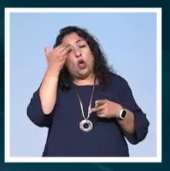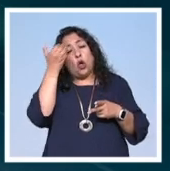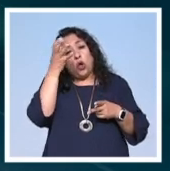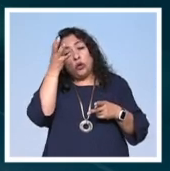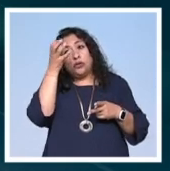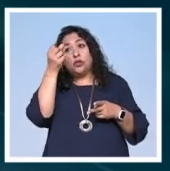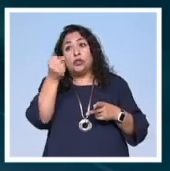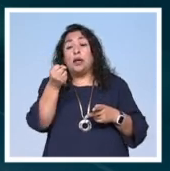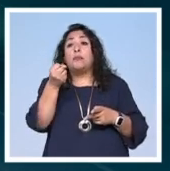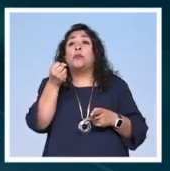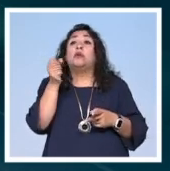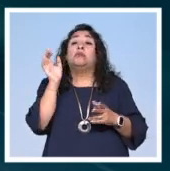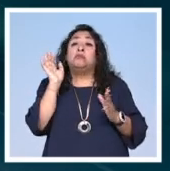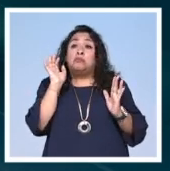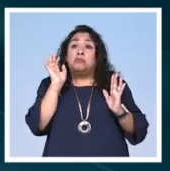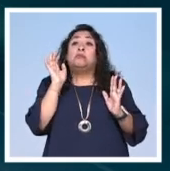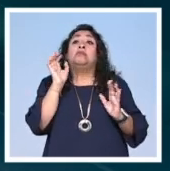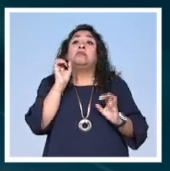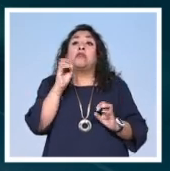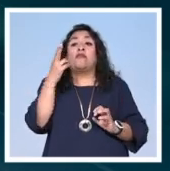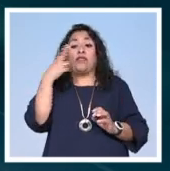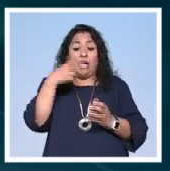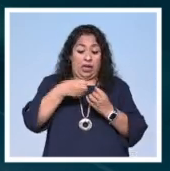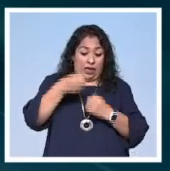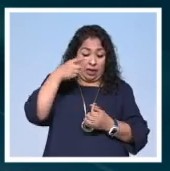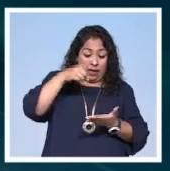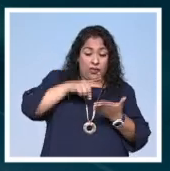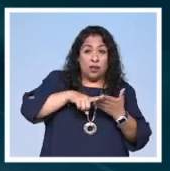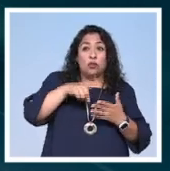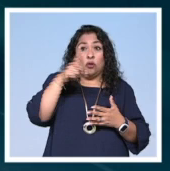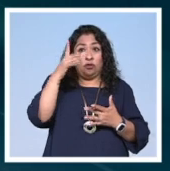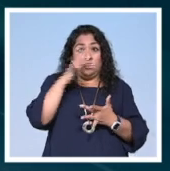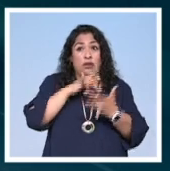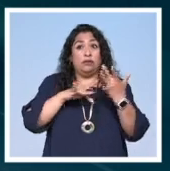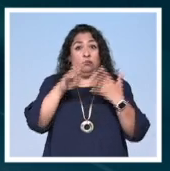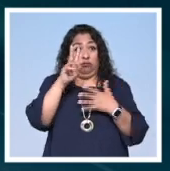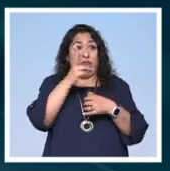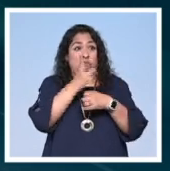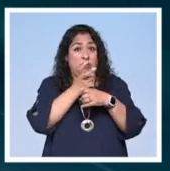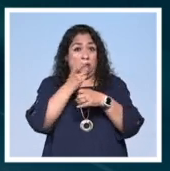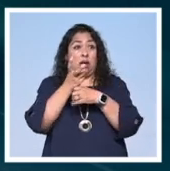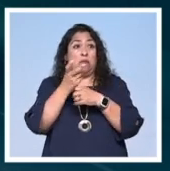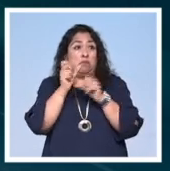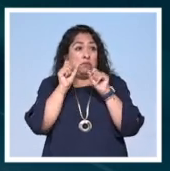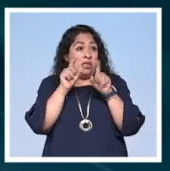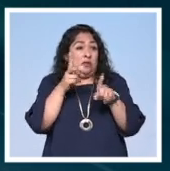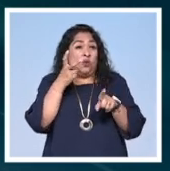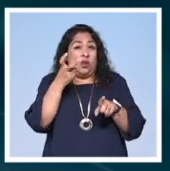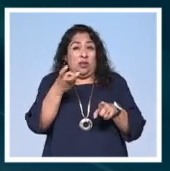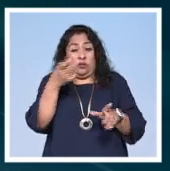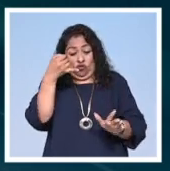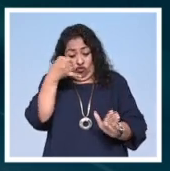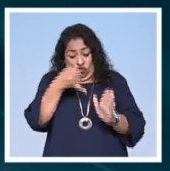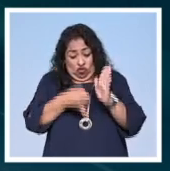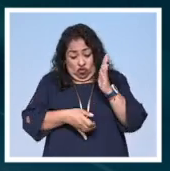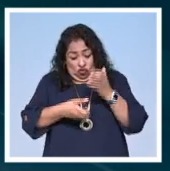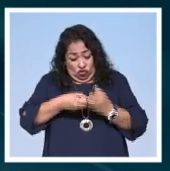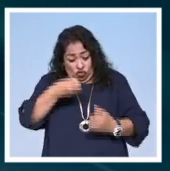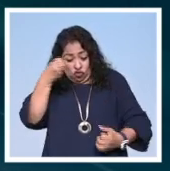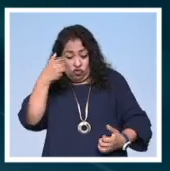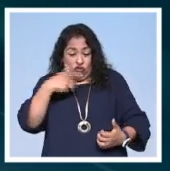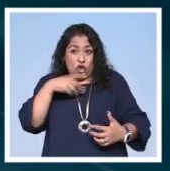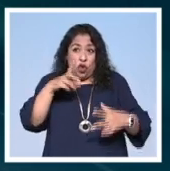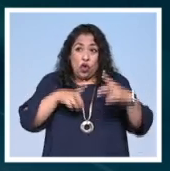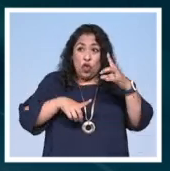como Okay tiene que ser un viaje adentro y pues el disco es la verdad es que una invitación un viaje así muy amplio a través de todas nuestras